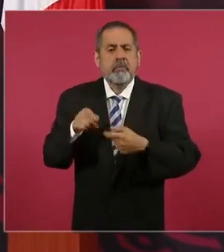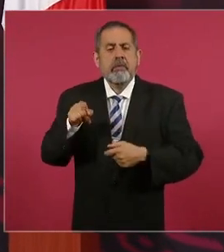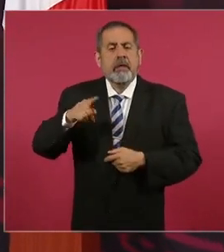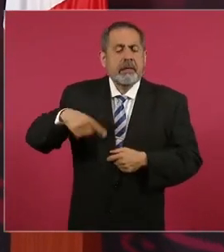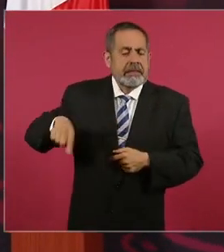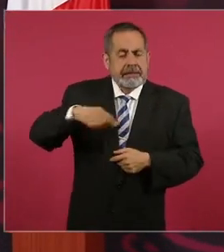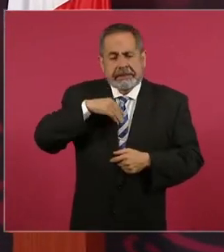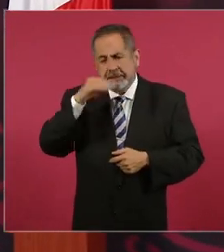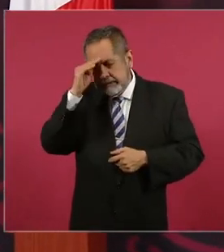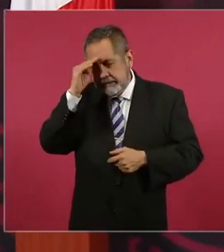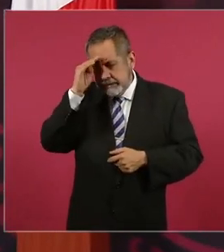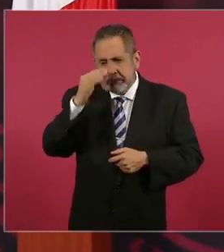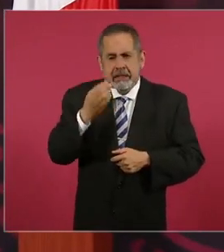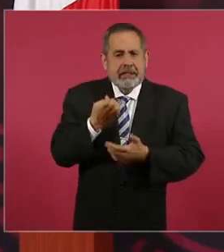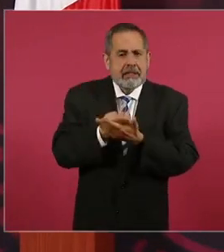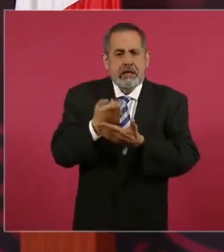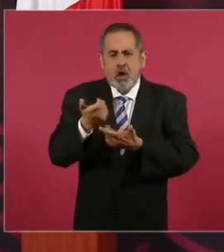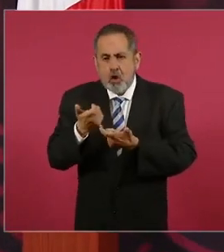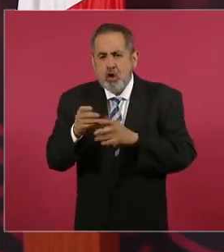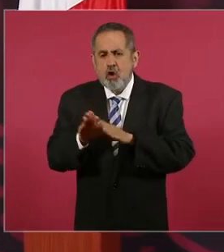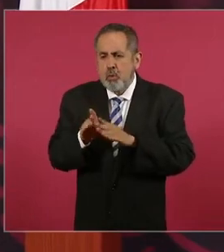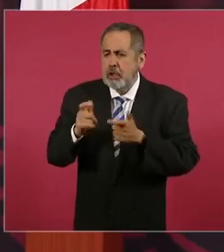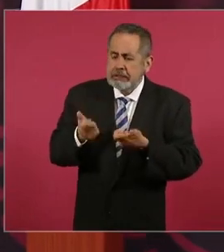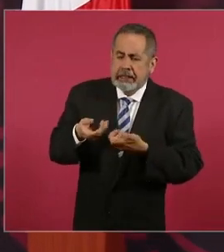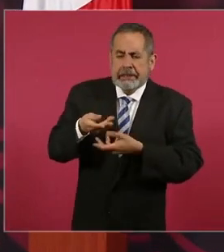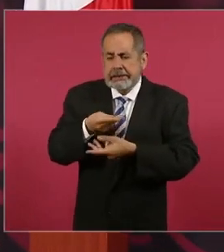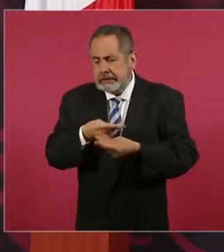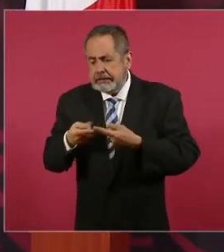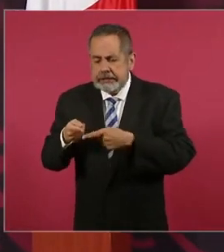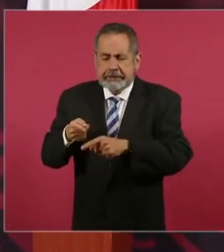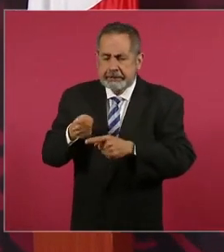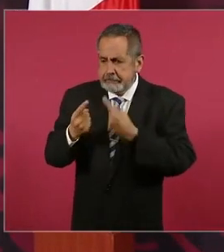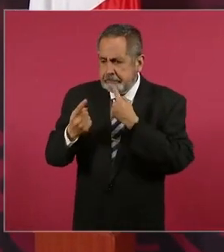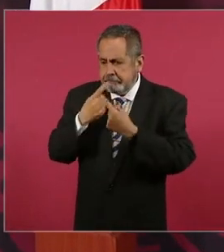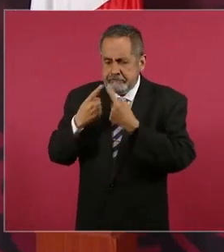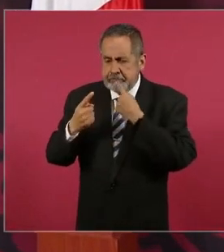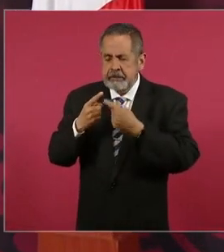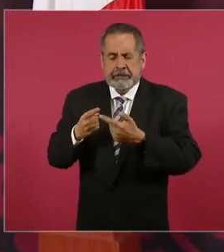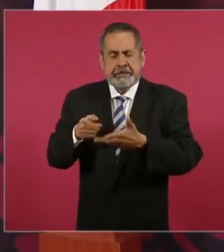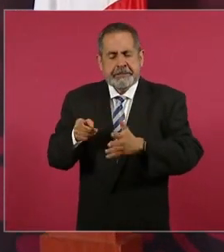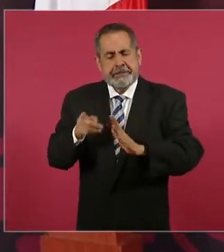Analizamos la situación económica, financiera,